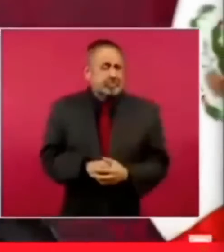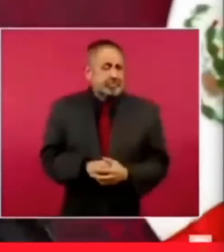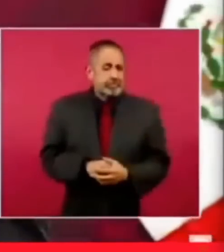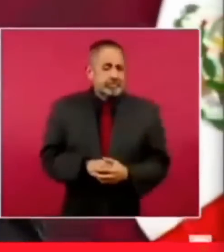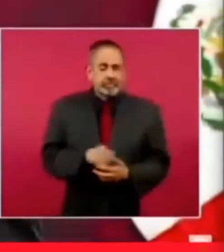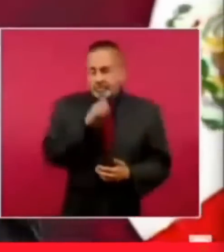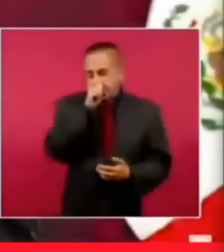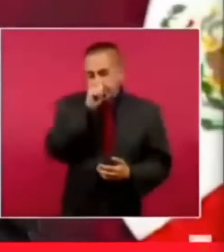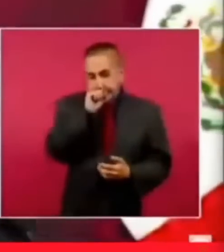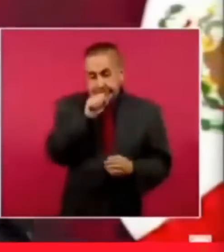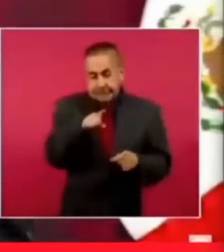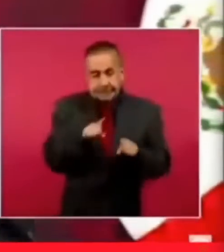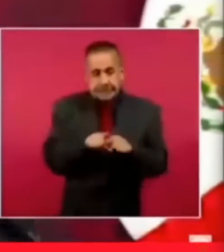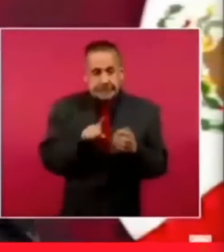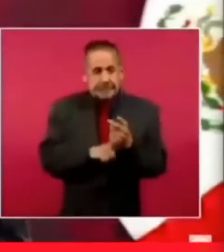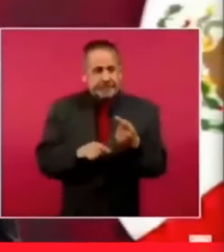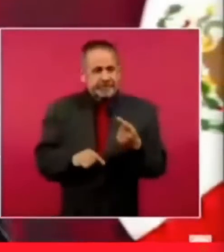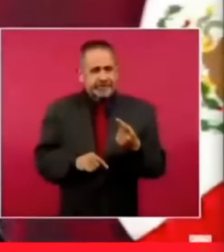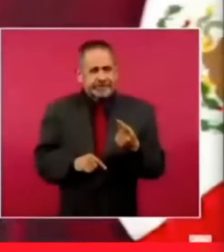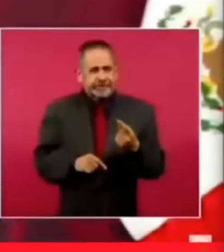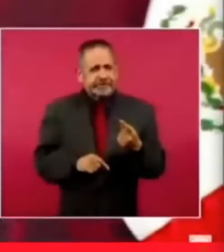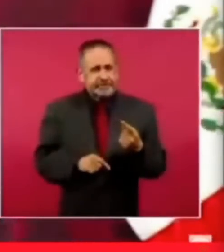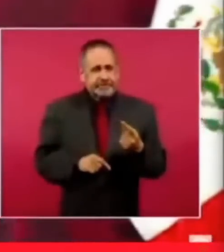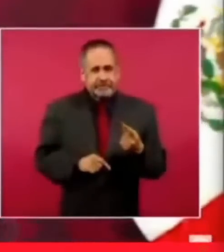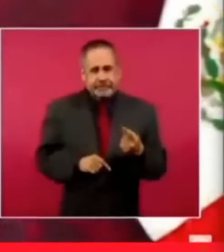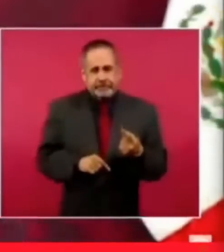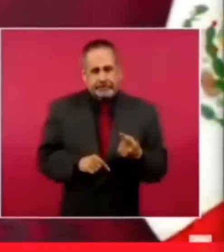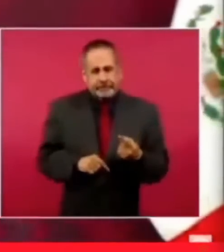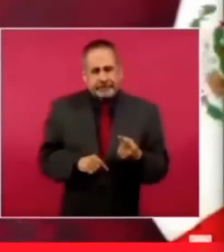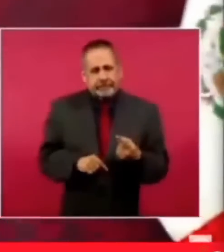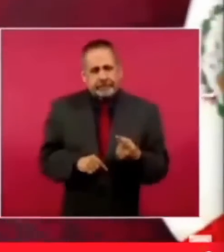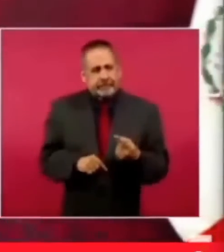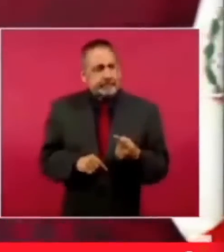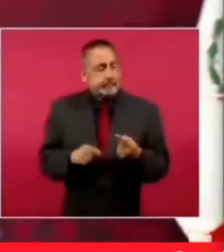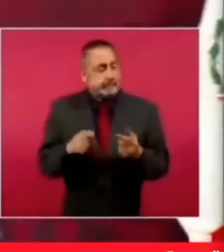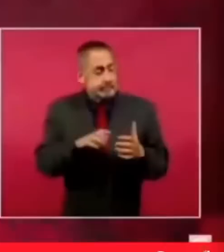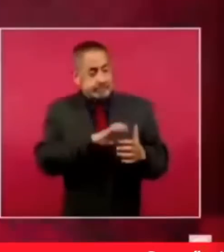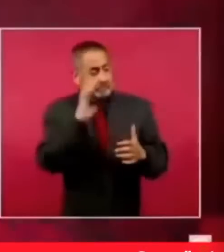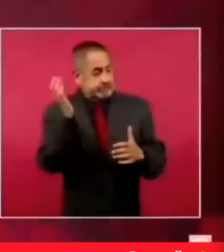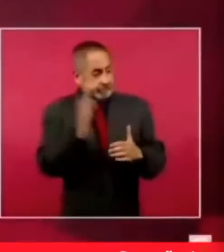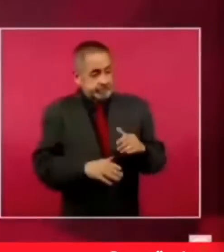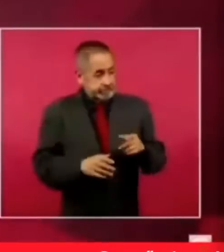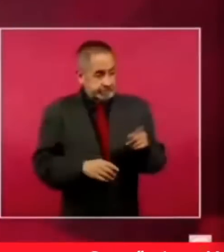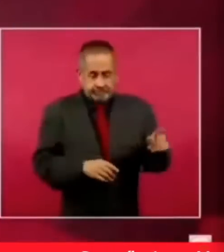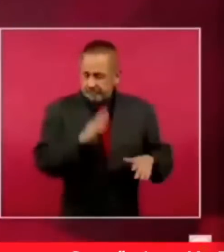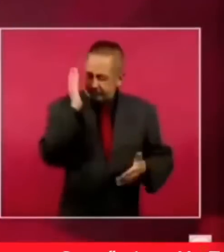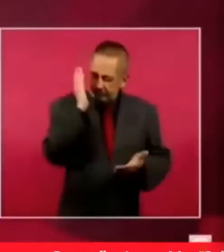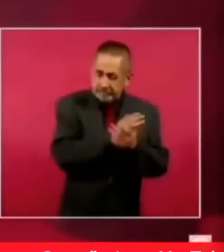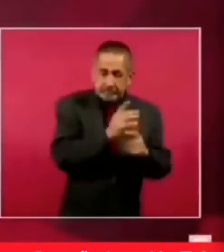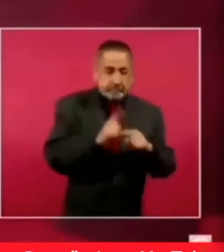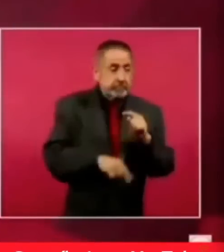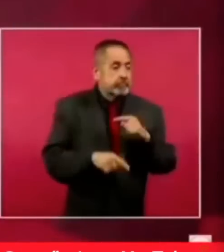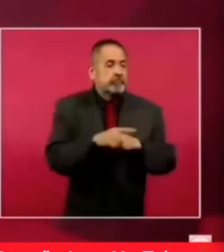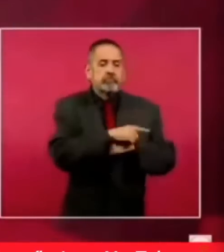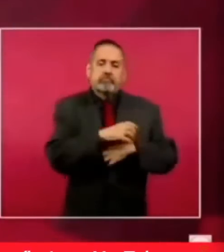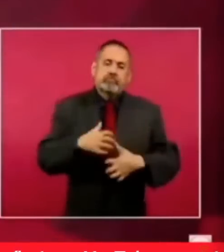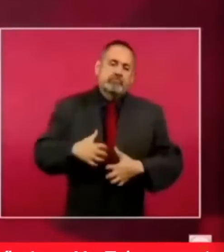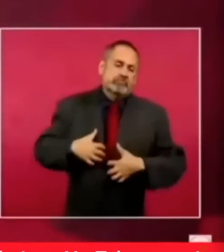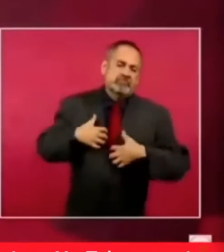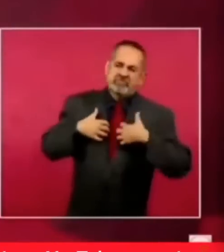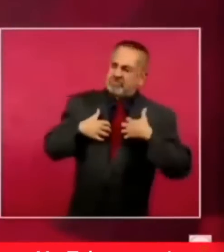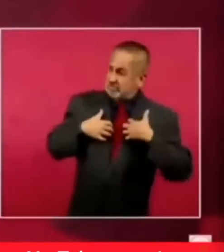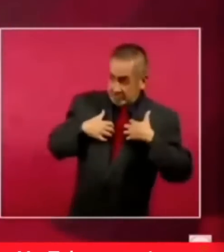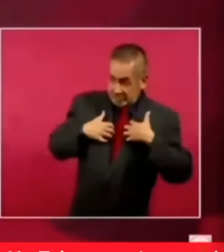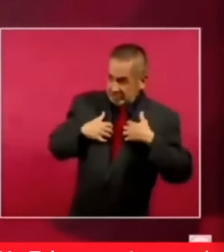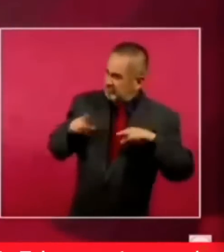Y cuando decidimos acabar con esos monopolios, se desató una